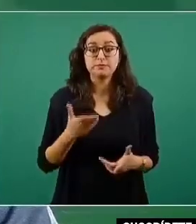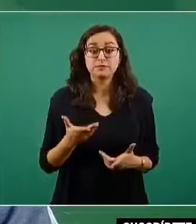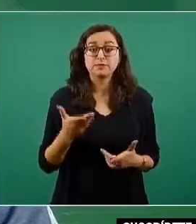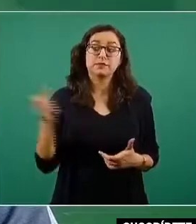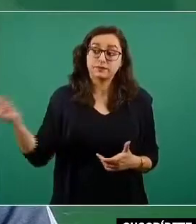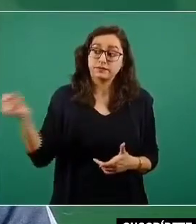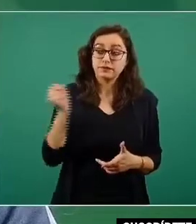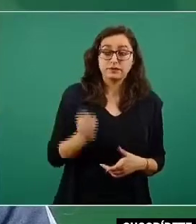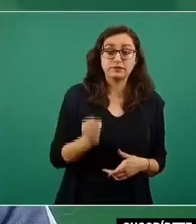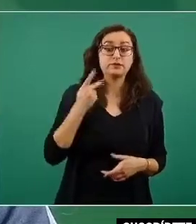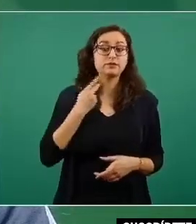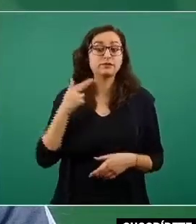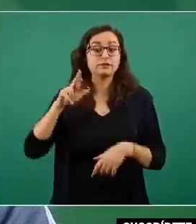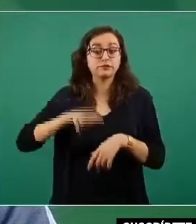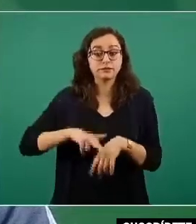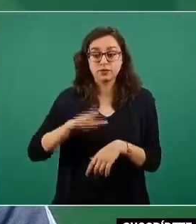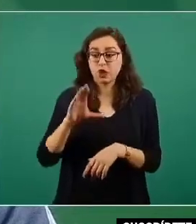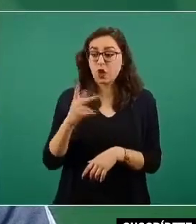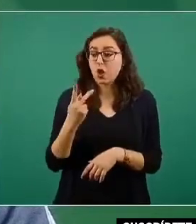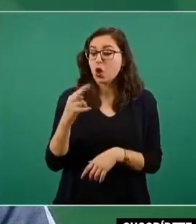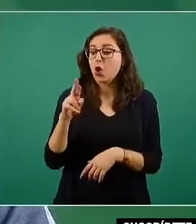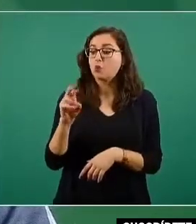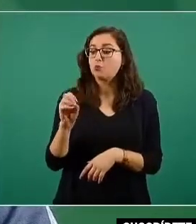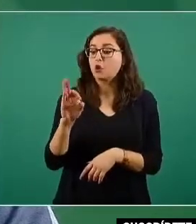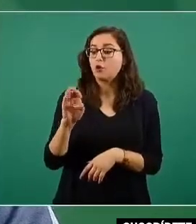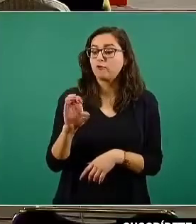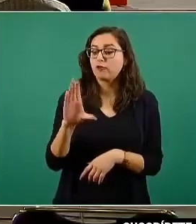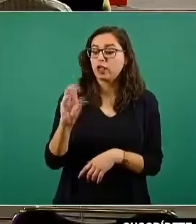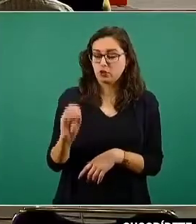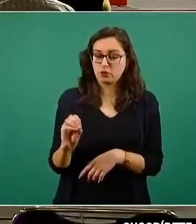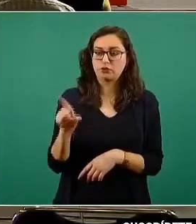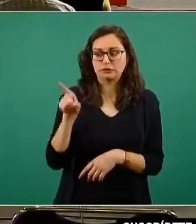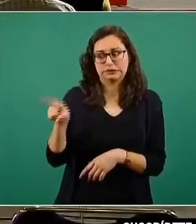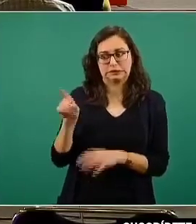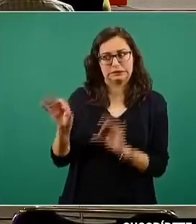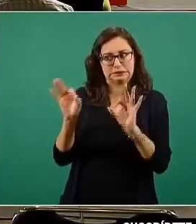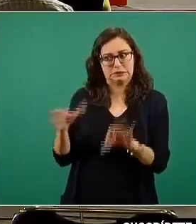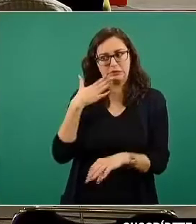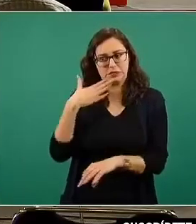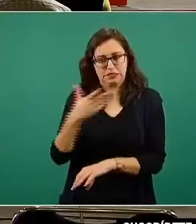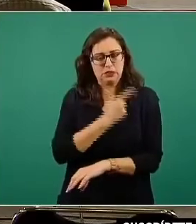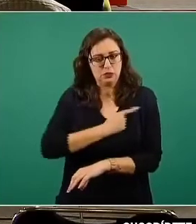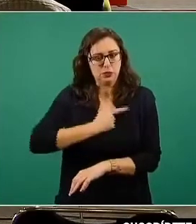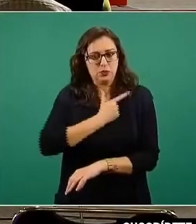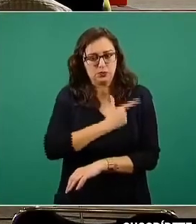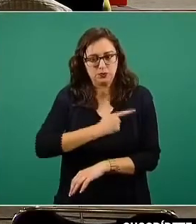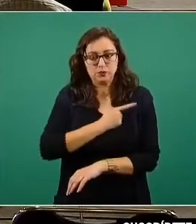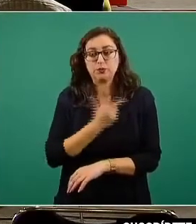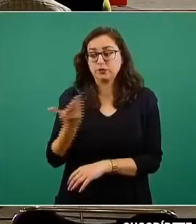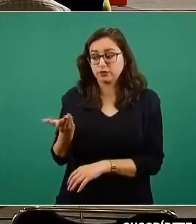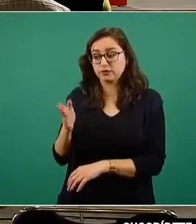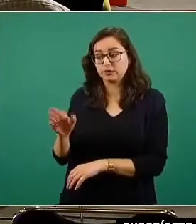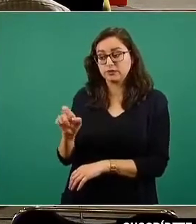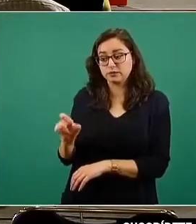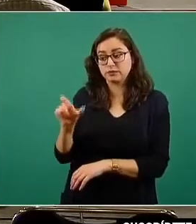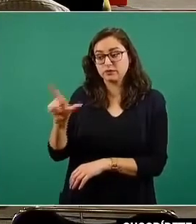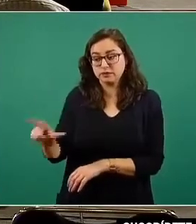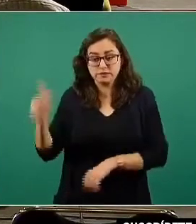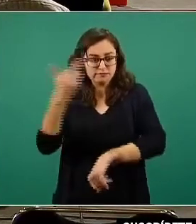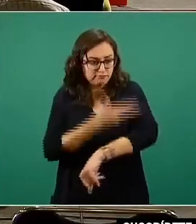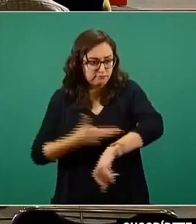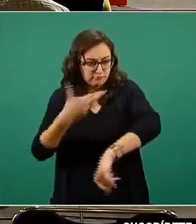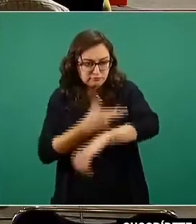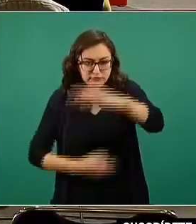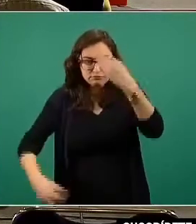al procurador del consumidor, a Ricardo Scheffel, y él está haciendo una reconstrucción de toda la exploración